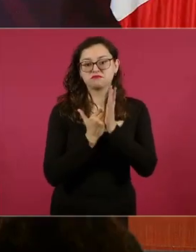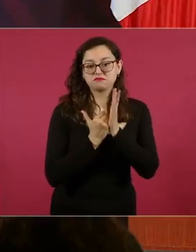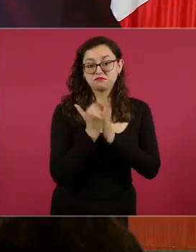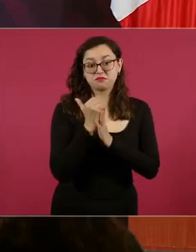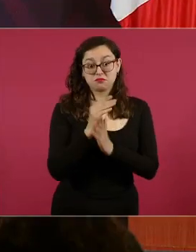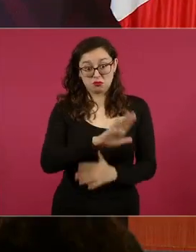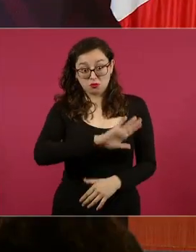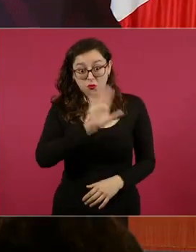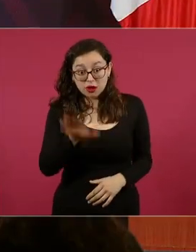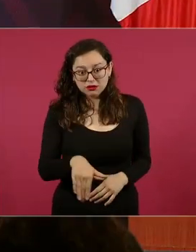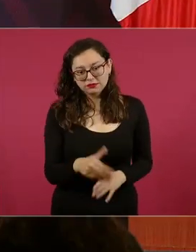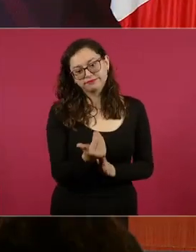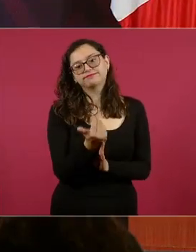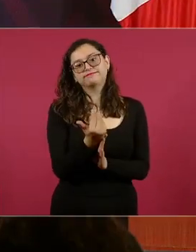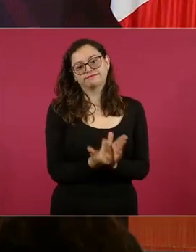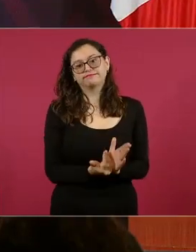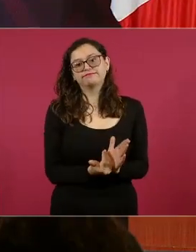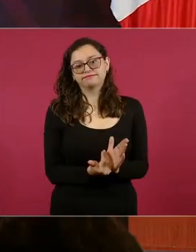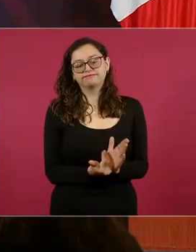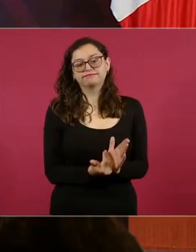fallecidos.